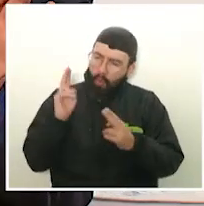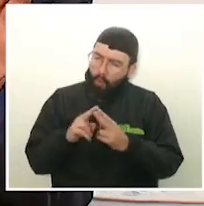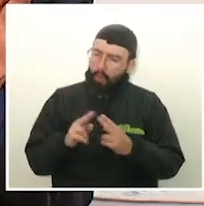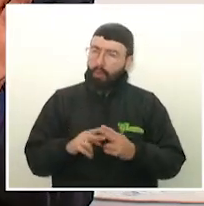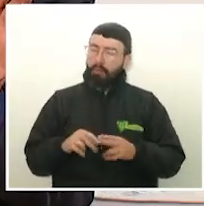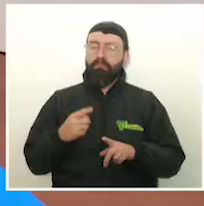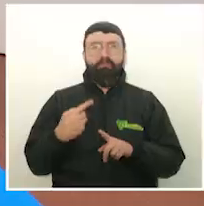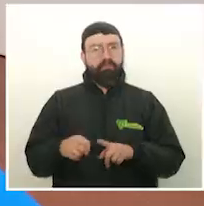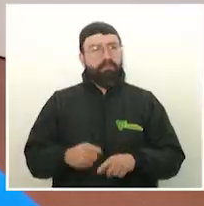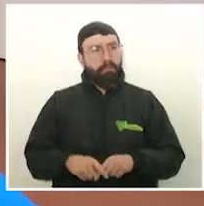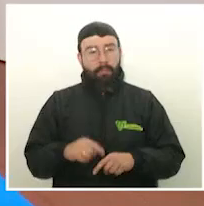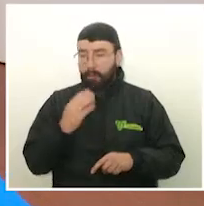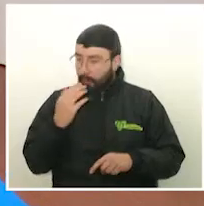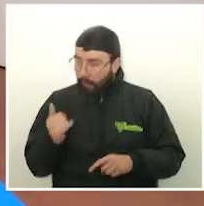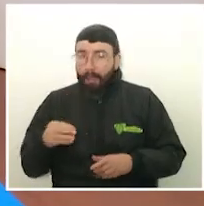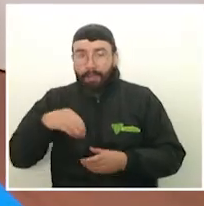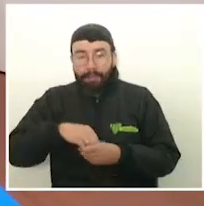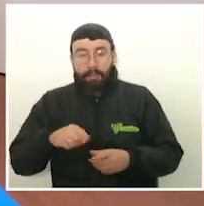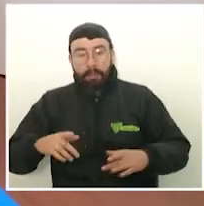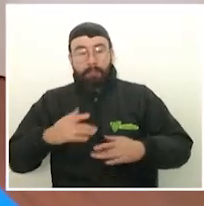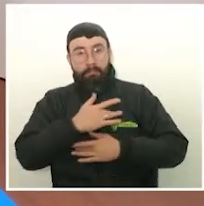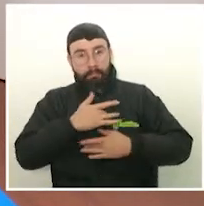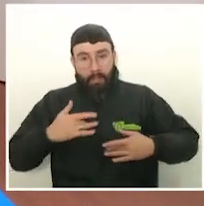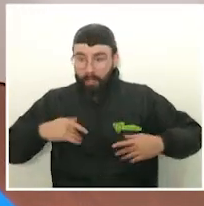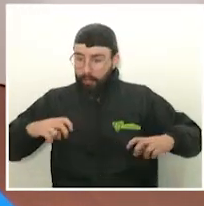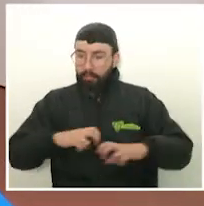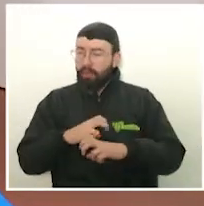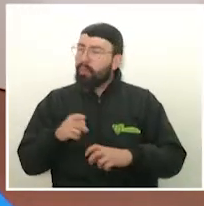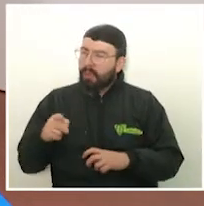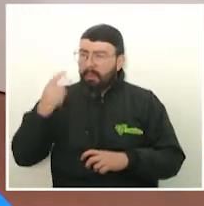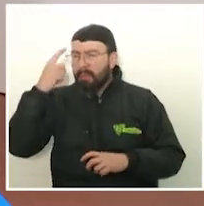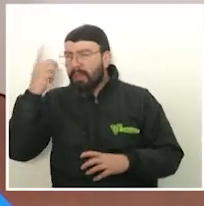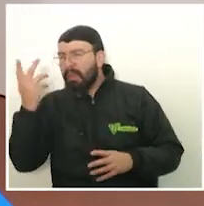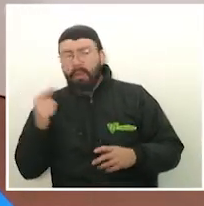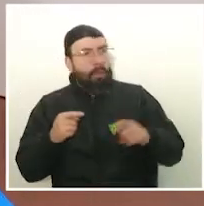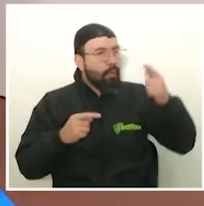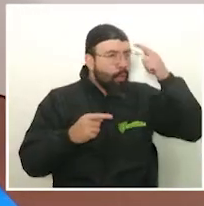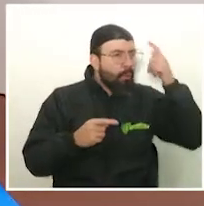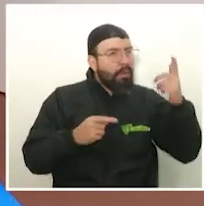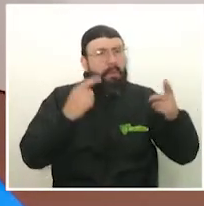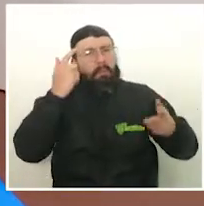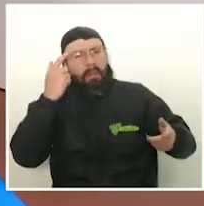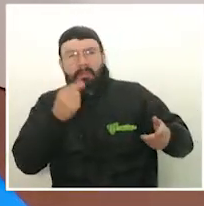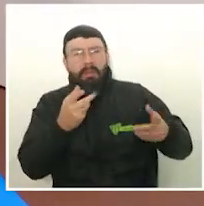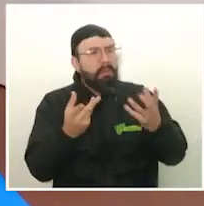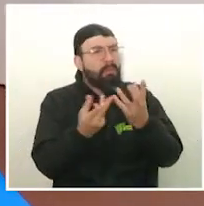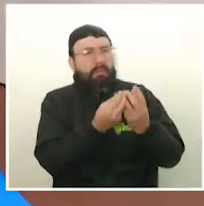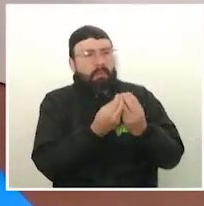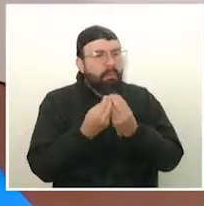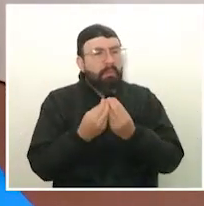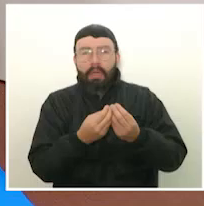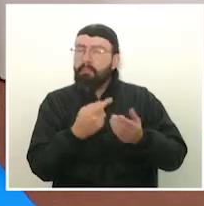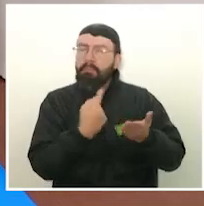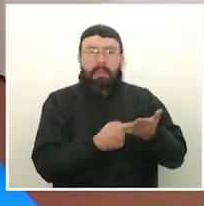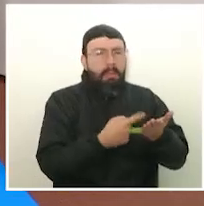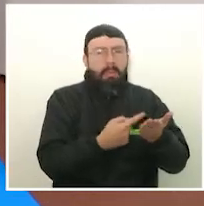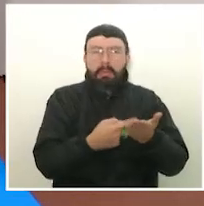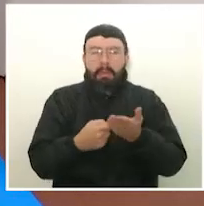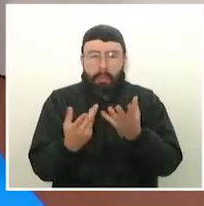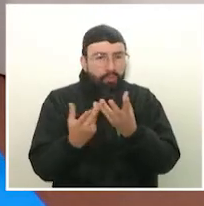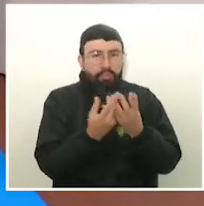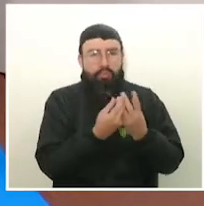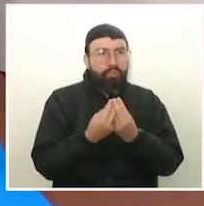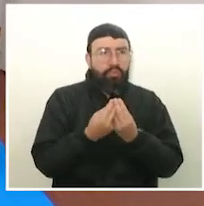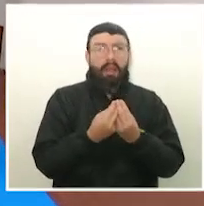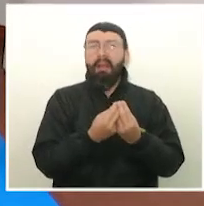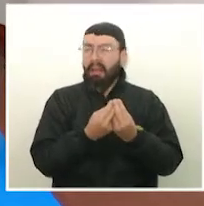lo hacemos en nuestro Parque de la Salud, ¿y tú qué opinas, doctor Santiago? ¿Y tú qué opinas, doctora Camila? ¿Y Ana Milena? ¿Y Carolina? Y todos.